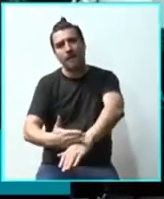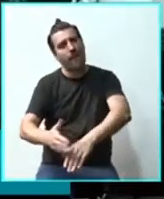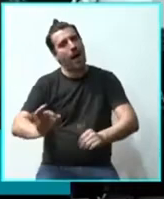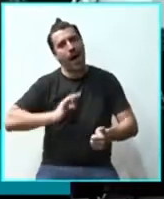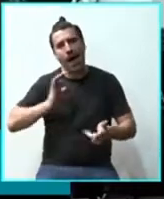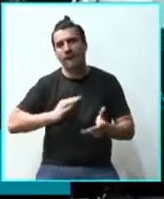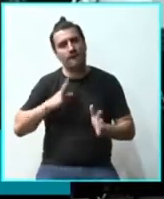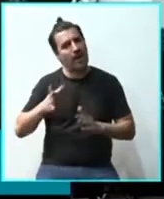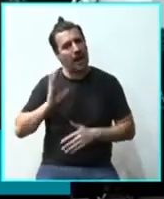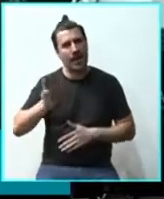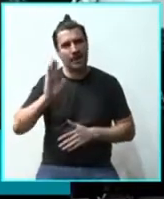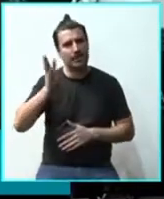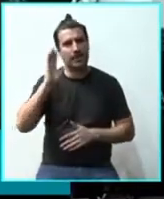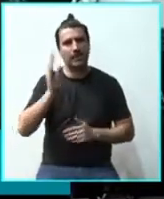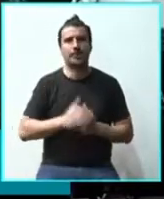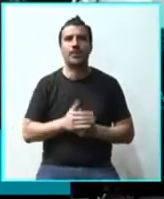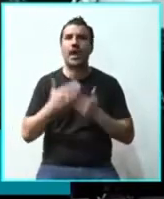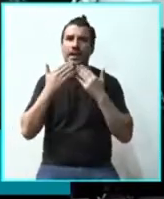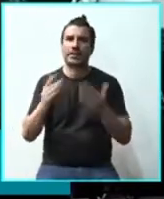el diputado Leandro Alperín.